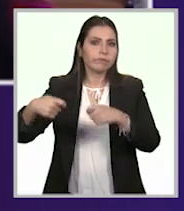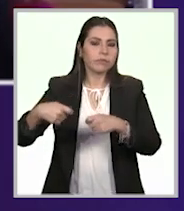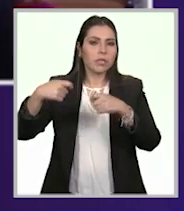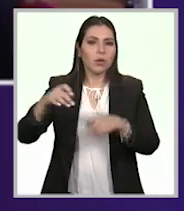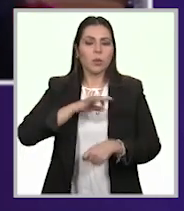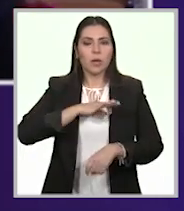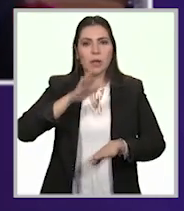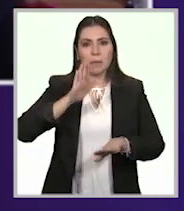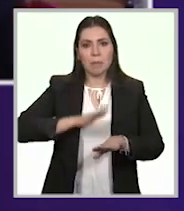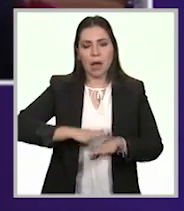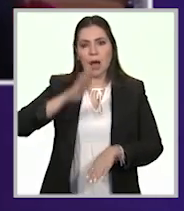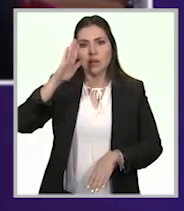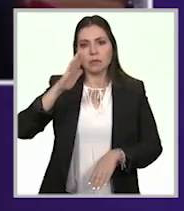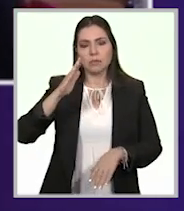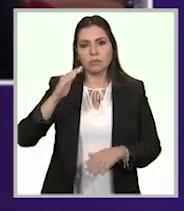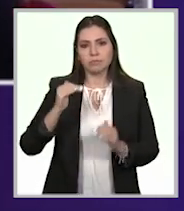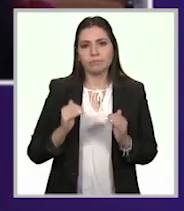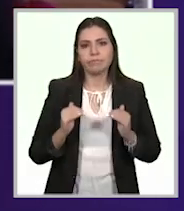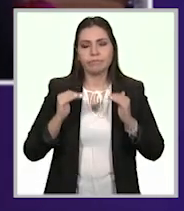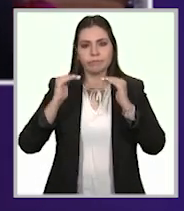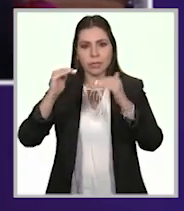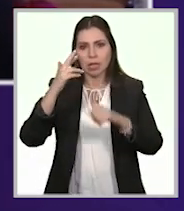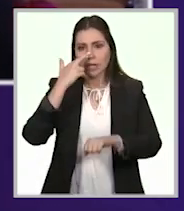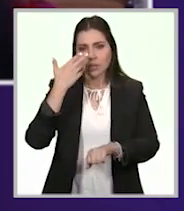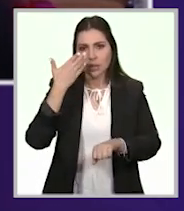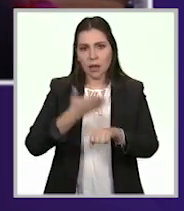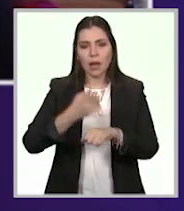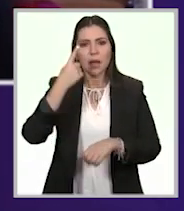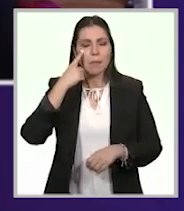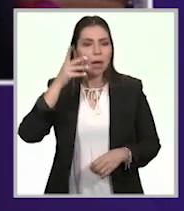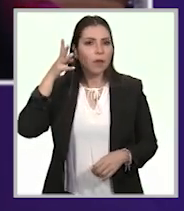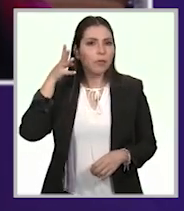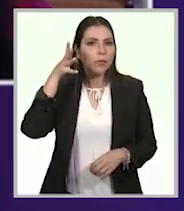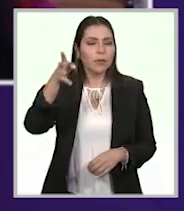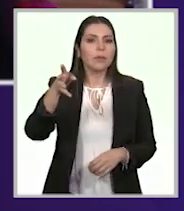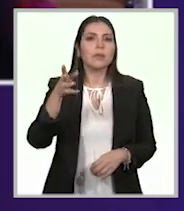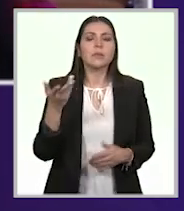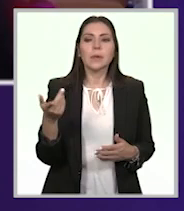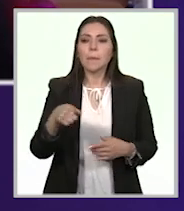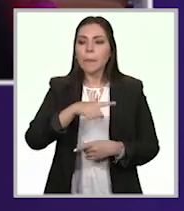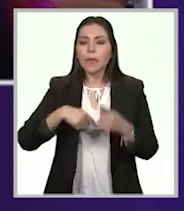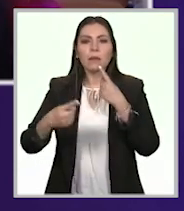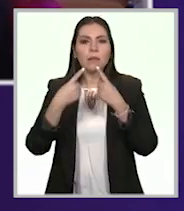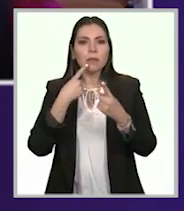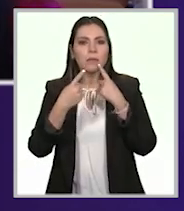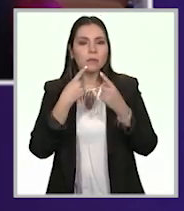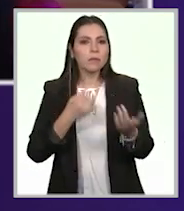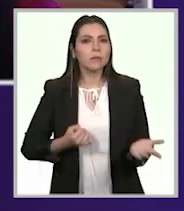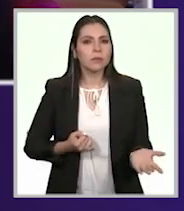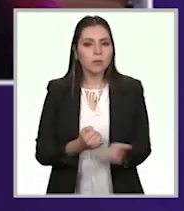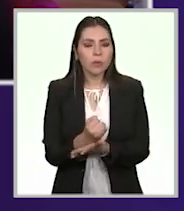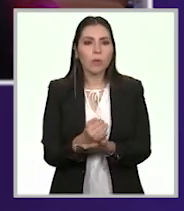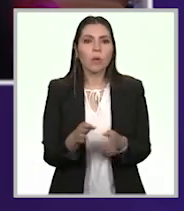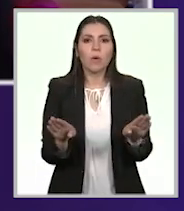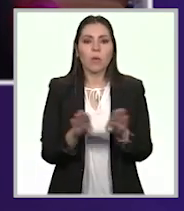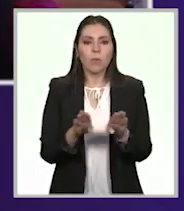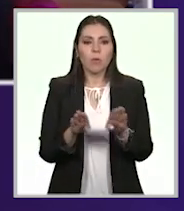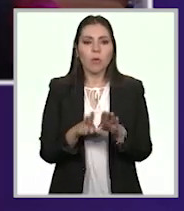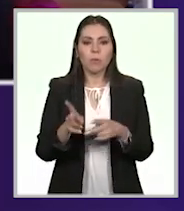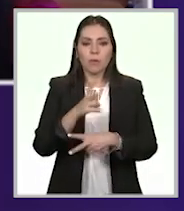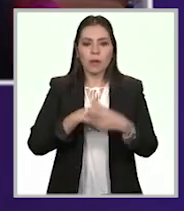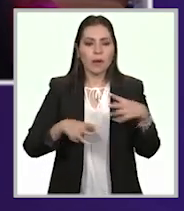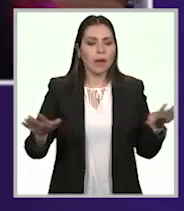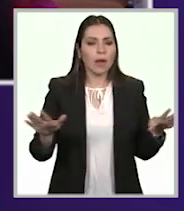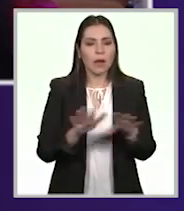de responsabilidad mayor frente al futuro, frente a lo que se decida, de qué manera